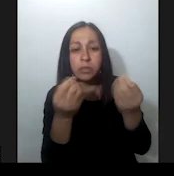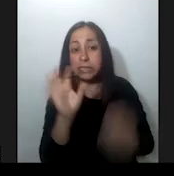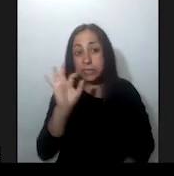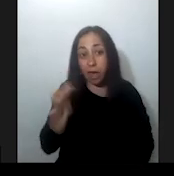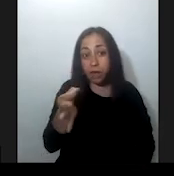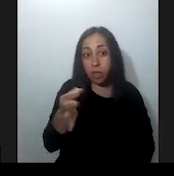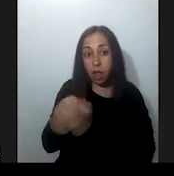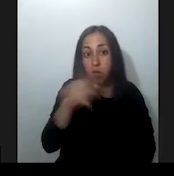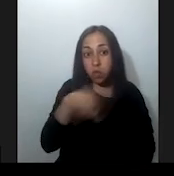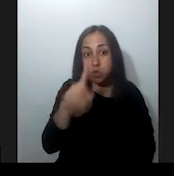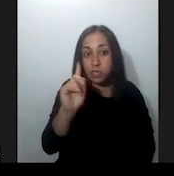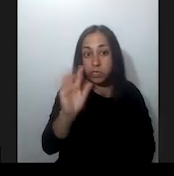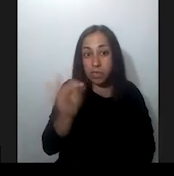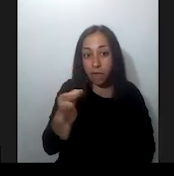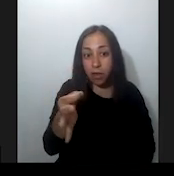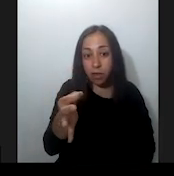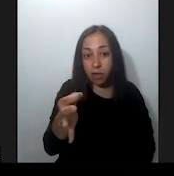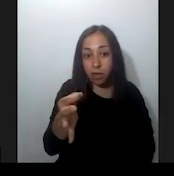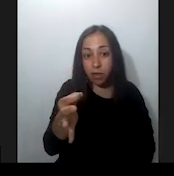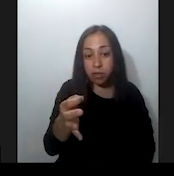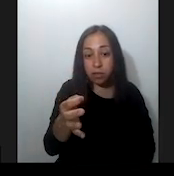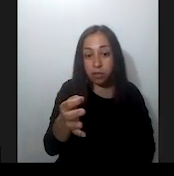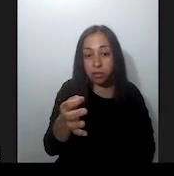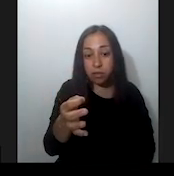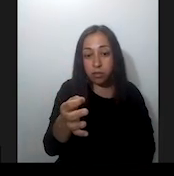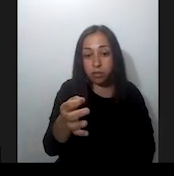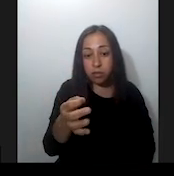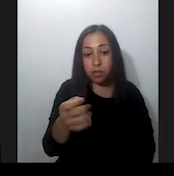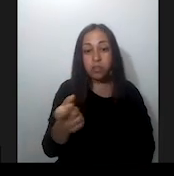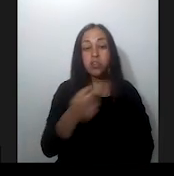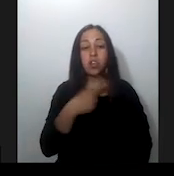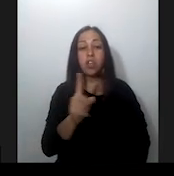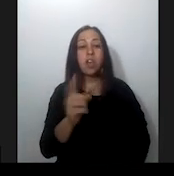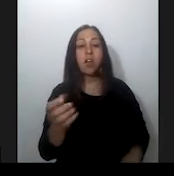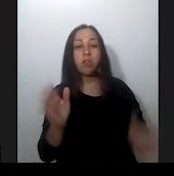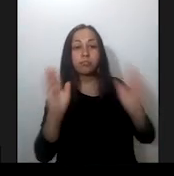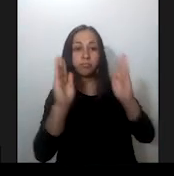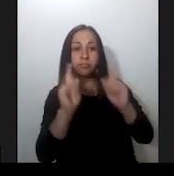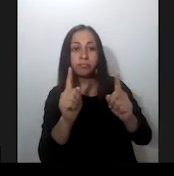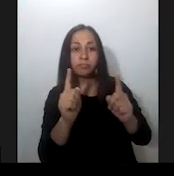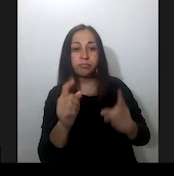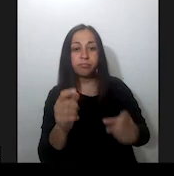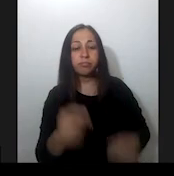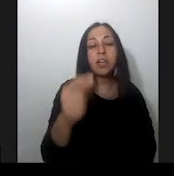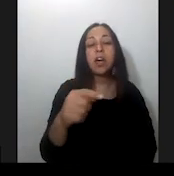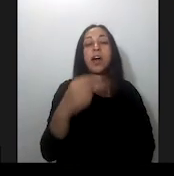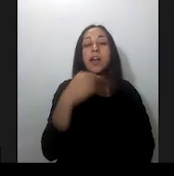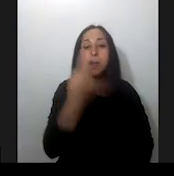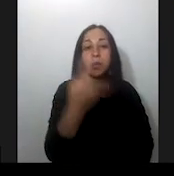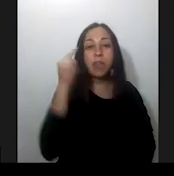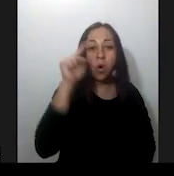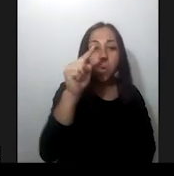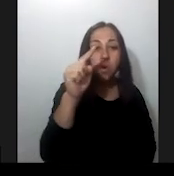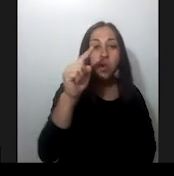quede fijo? ¿Alguien sabe cómo se hace eso? Bastante cómodo, ¿no? Porque si no quiero que esto se mueva, vamos